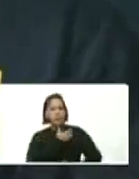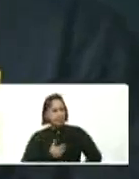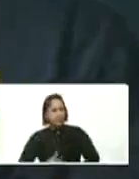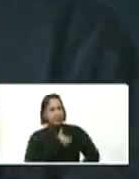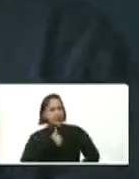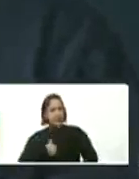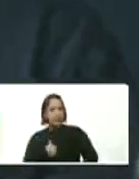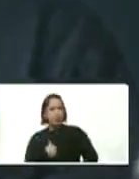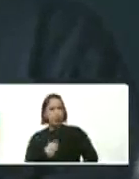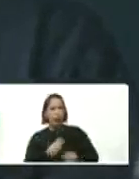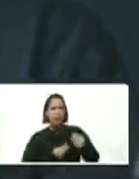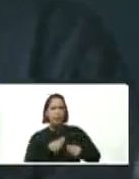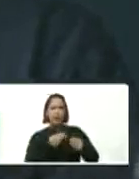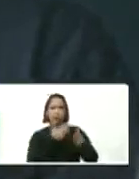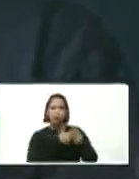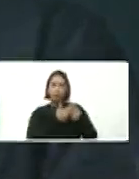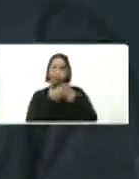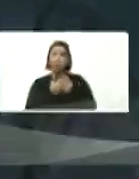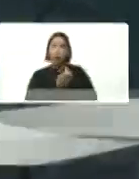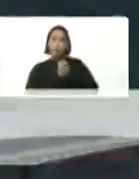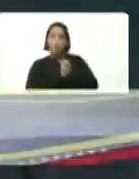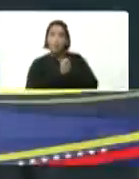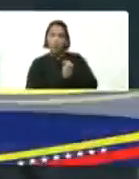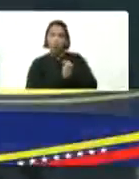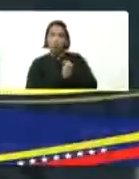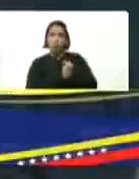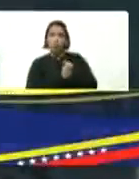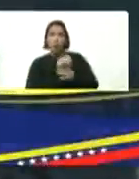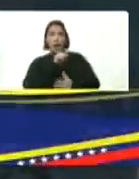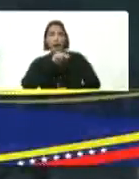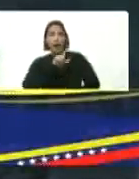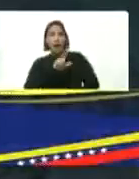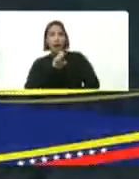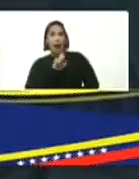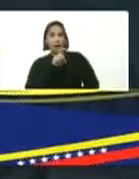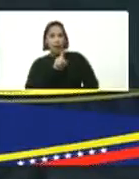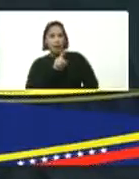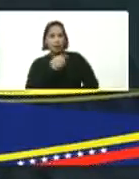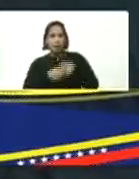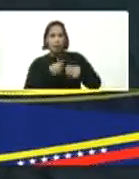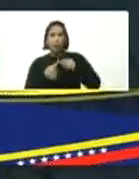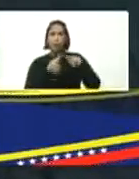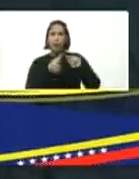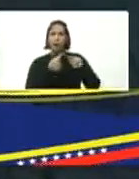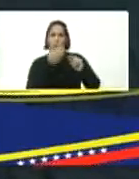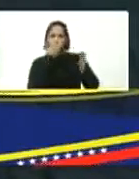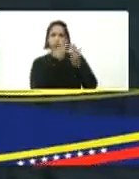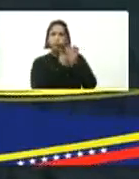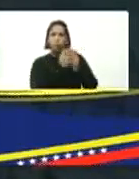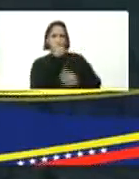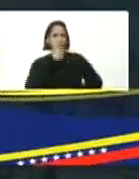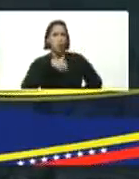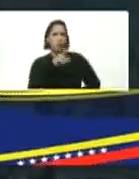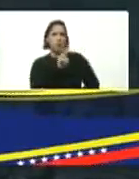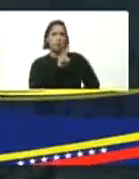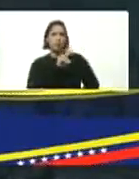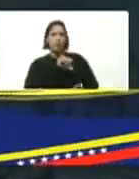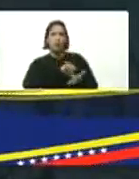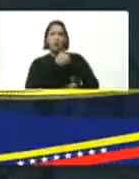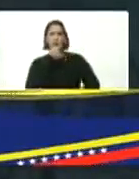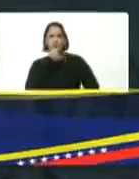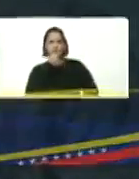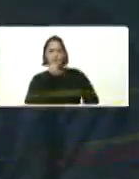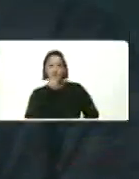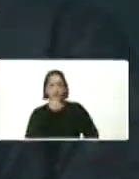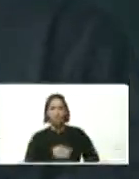una recopilación porque el compañero Alex Saad hizo un diálogo directo con el pueblo de Venezuela desde Cabo Verde.